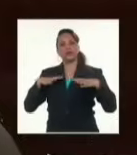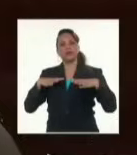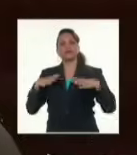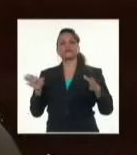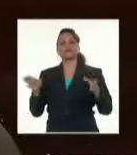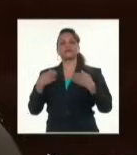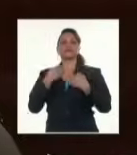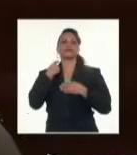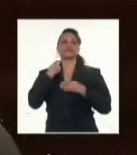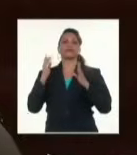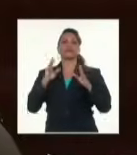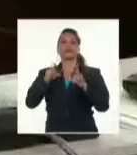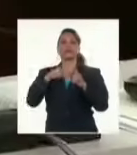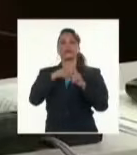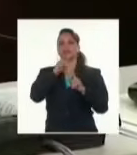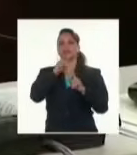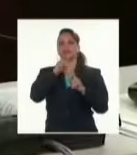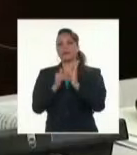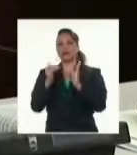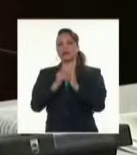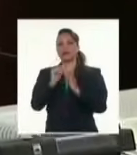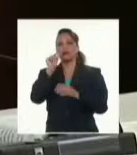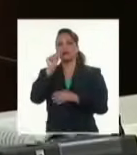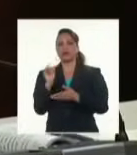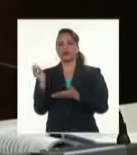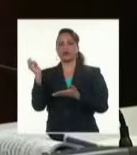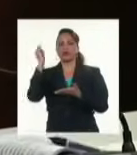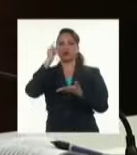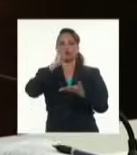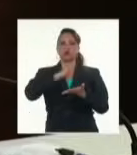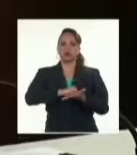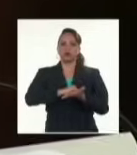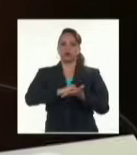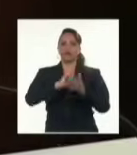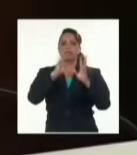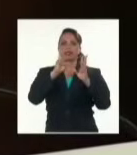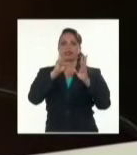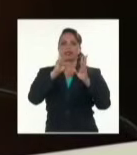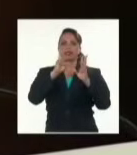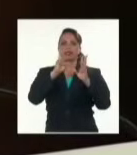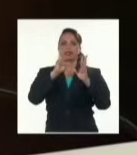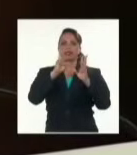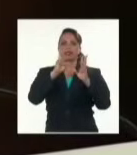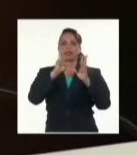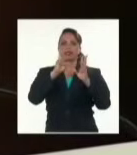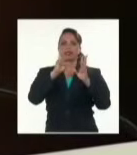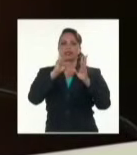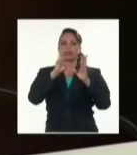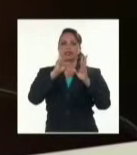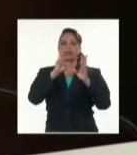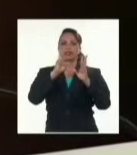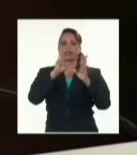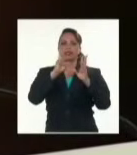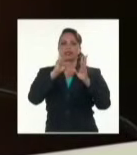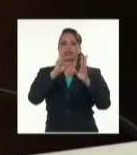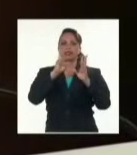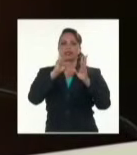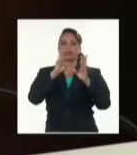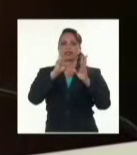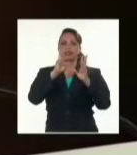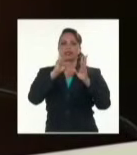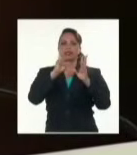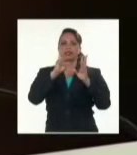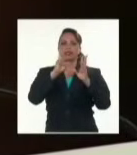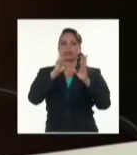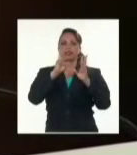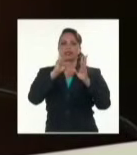año más de 2 millones de visitantes cifra superior al 2022 Cómo no podía ser de otro modo cada año es mejor que